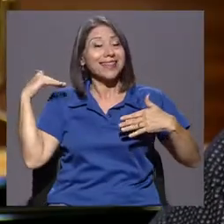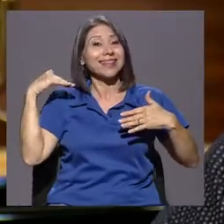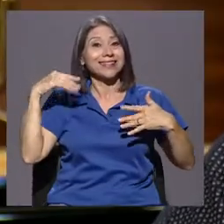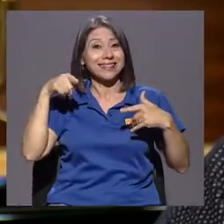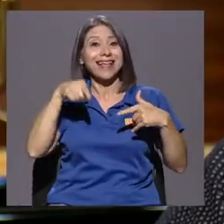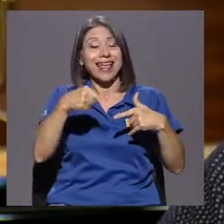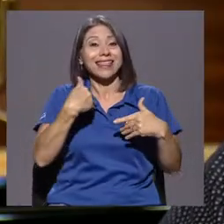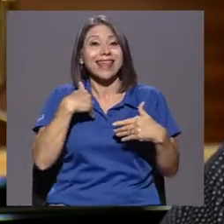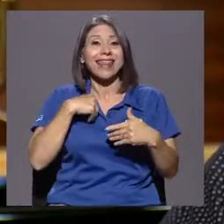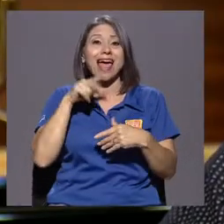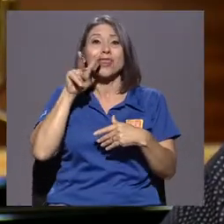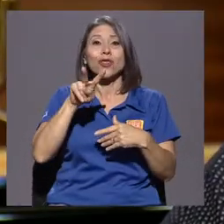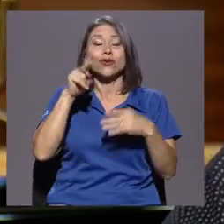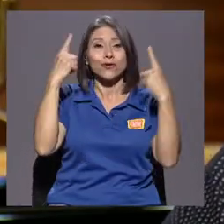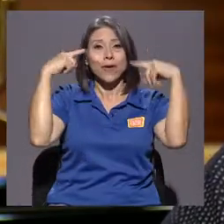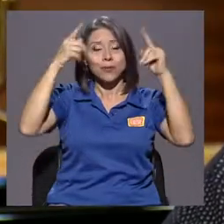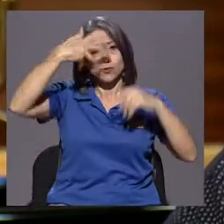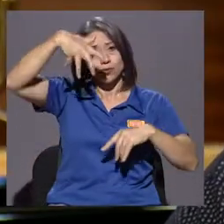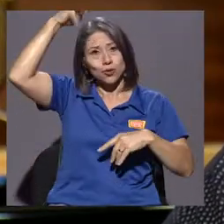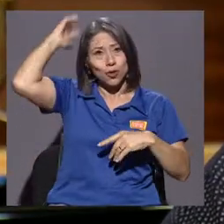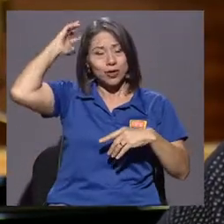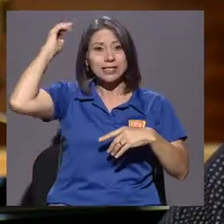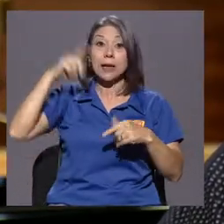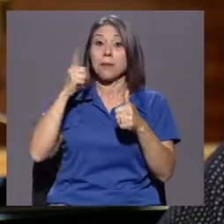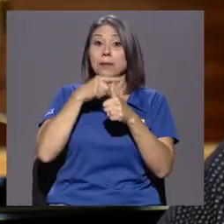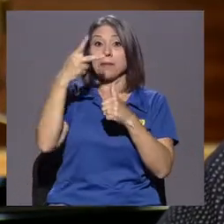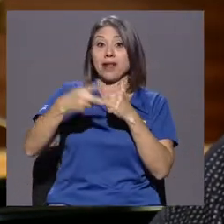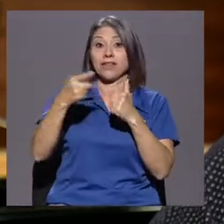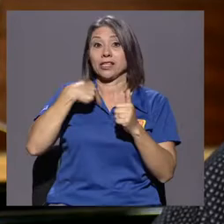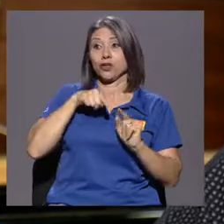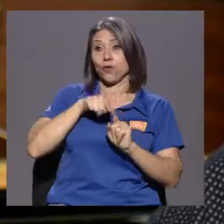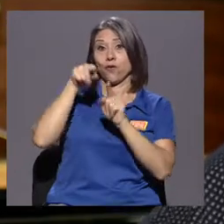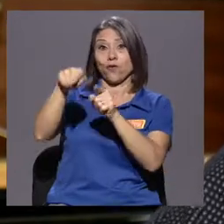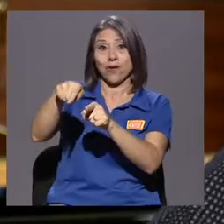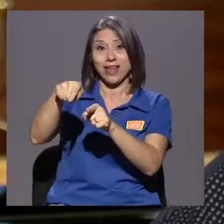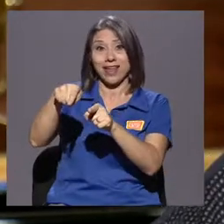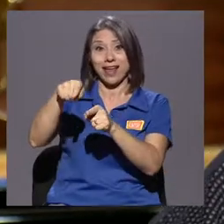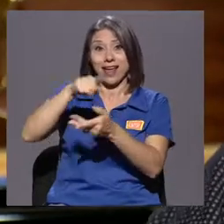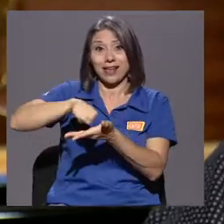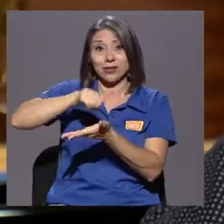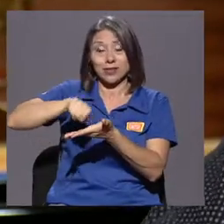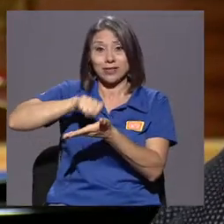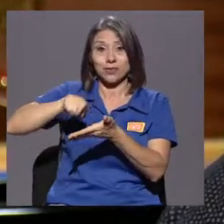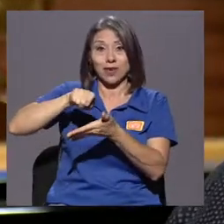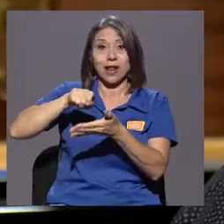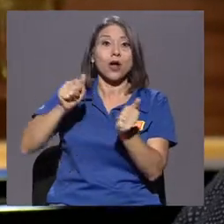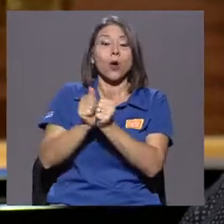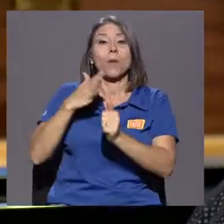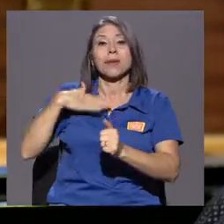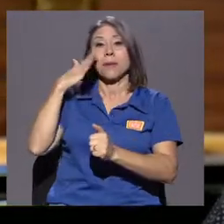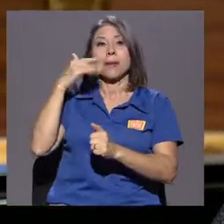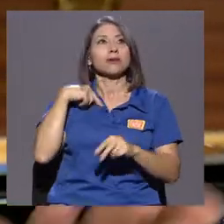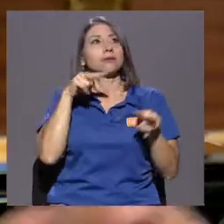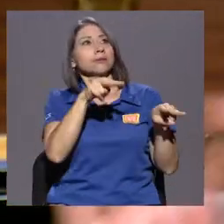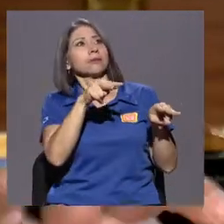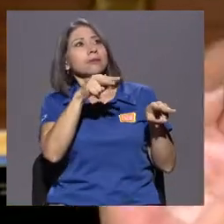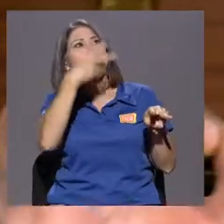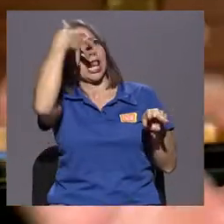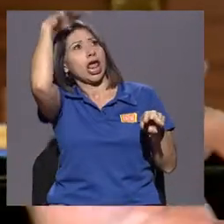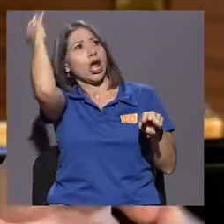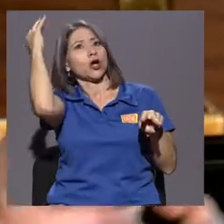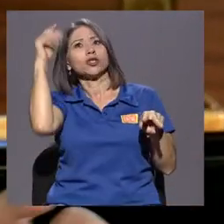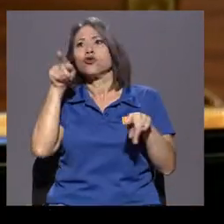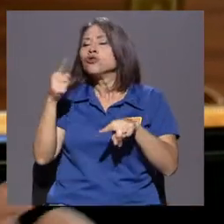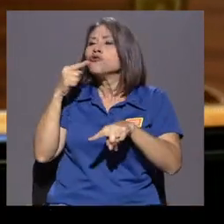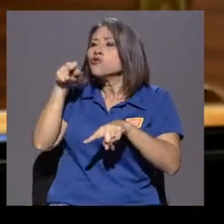recuerdo la primera vez que fuimos a clases dijo mi mamá apenas vio los leones mi mamá me leyó la mente y me guste no sé